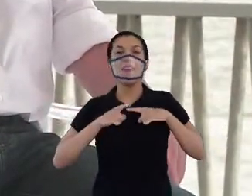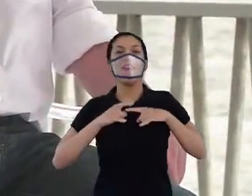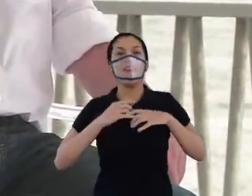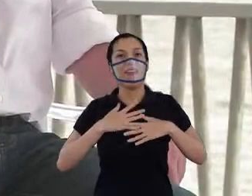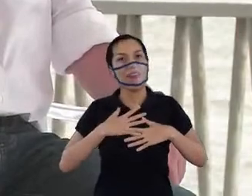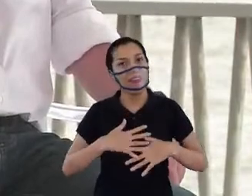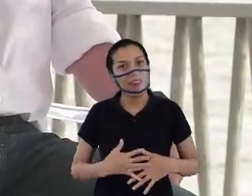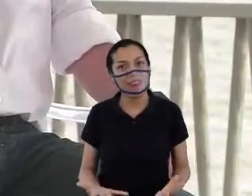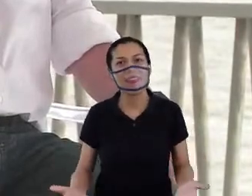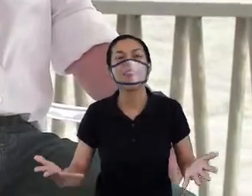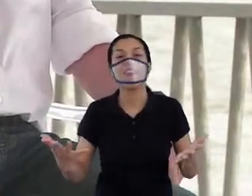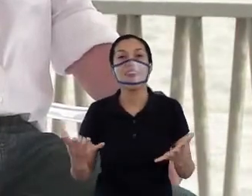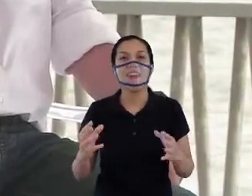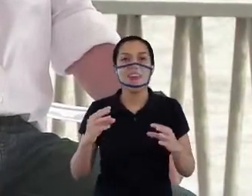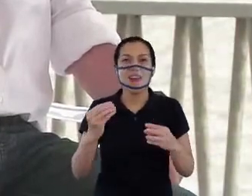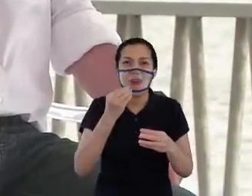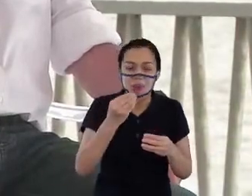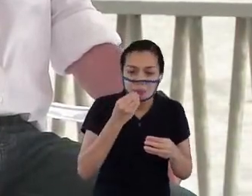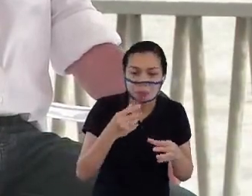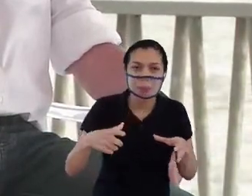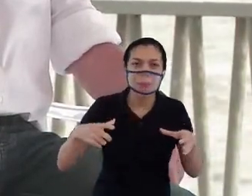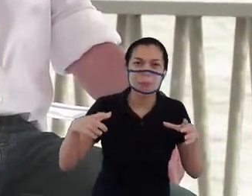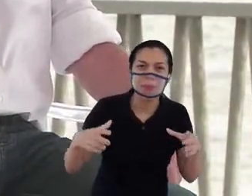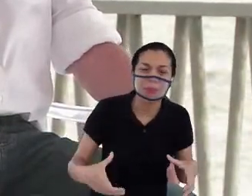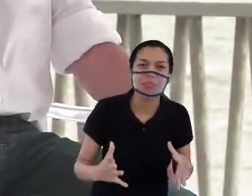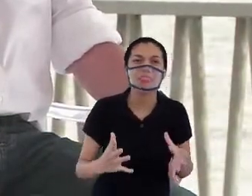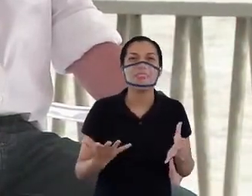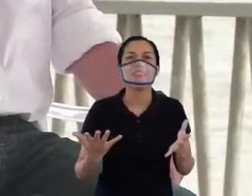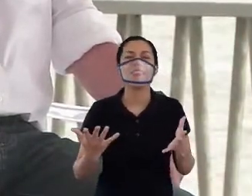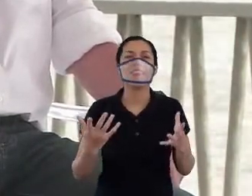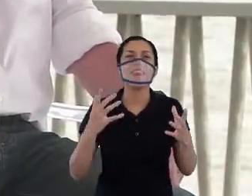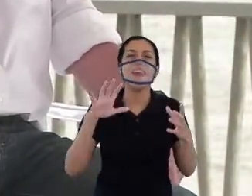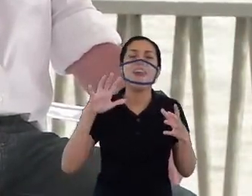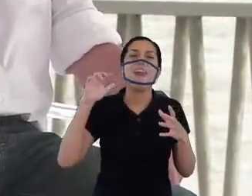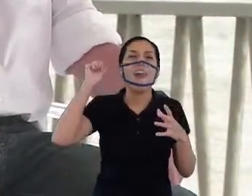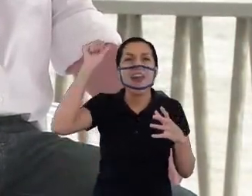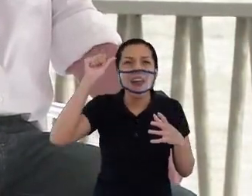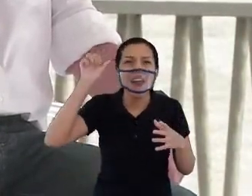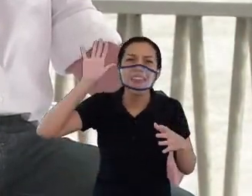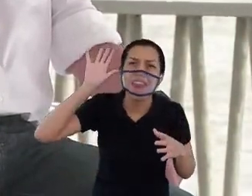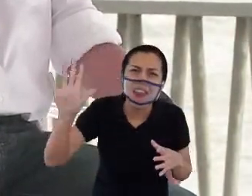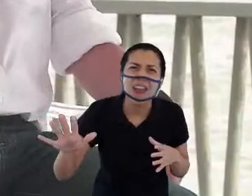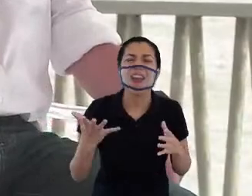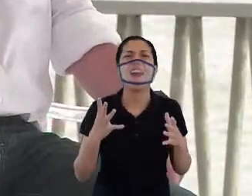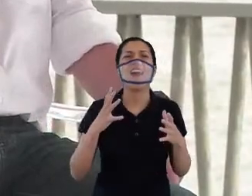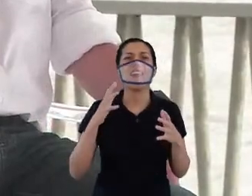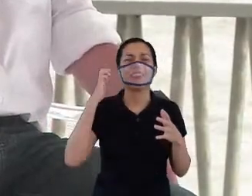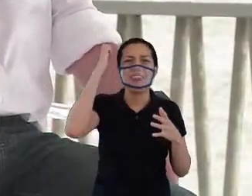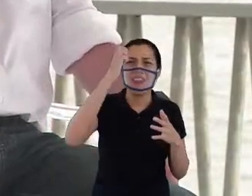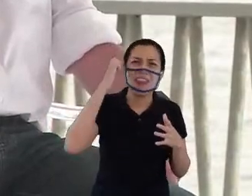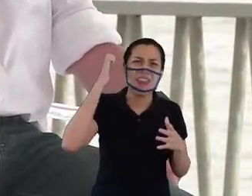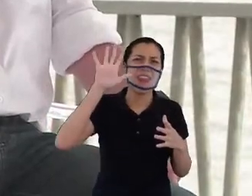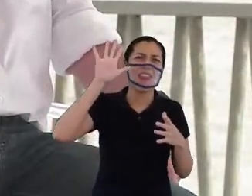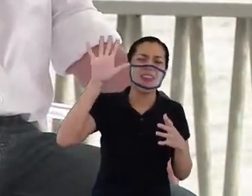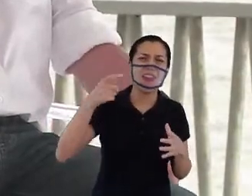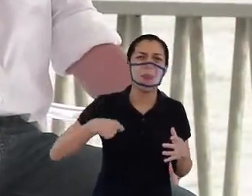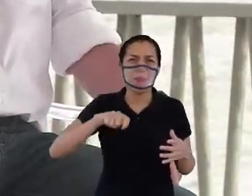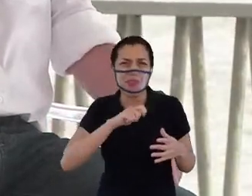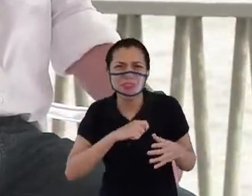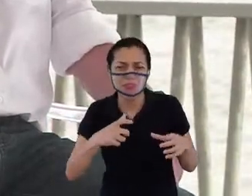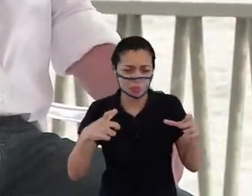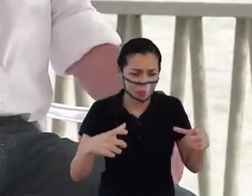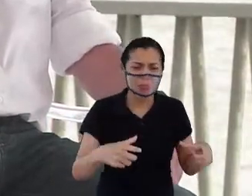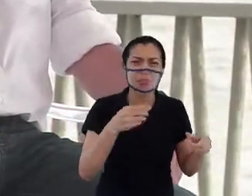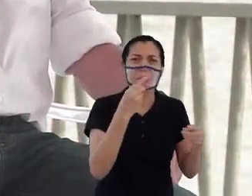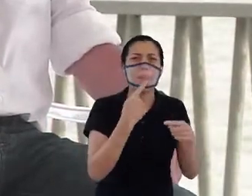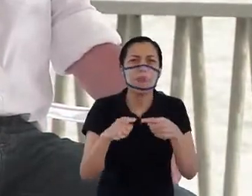come la mejor comida árabe, la mejor comida china, la mejor comida italiana, la mejor comida española, y todo eso lo